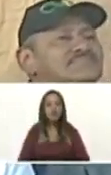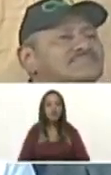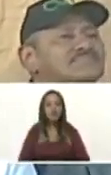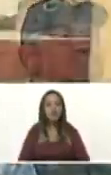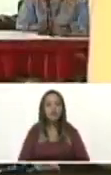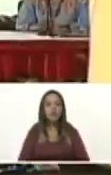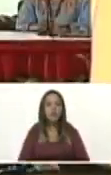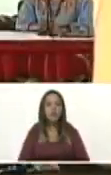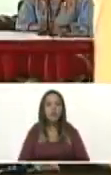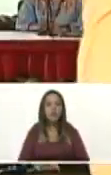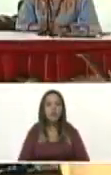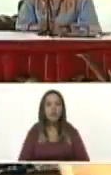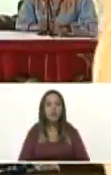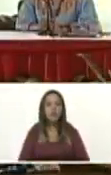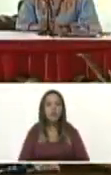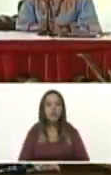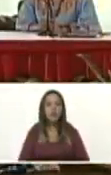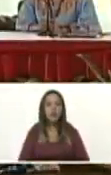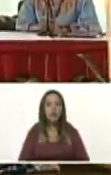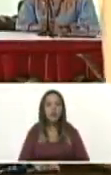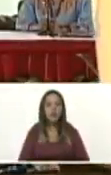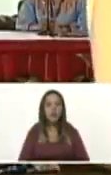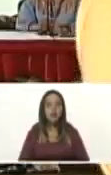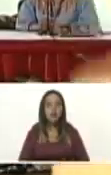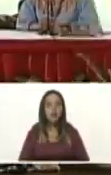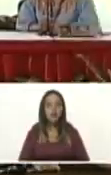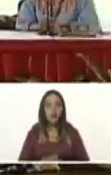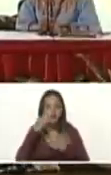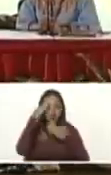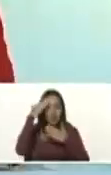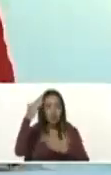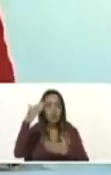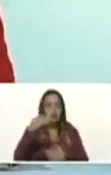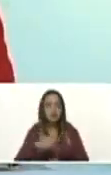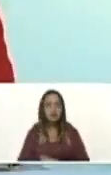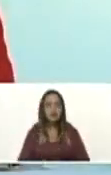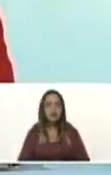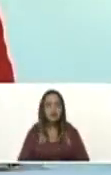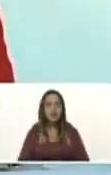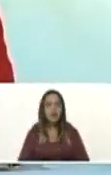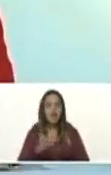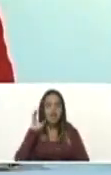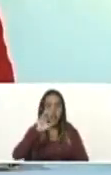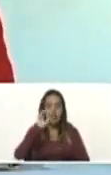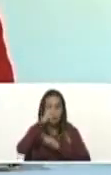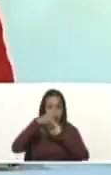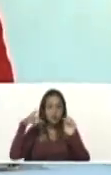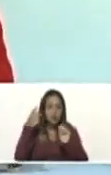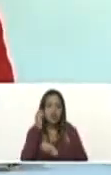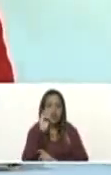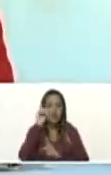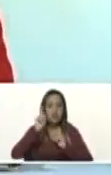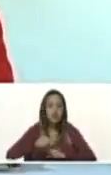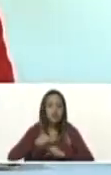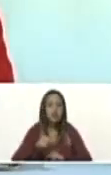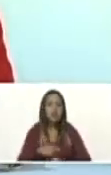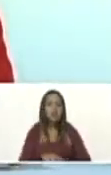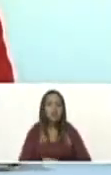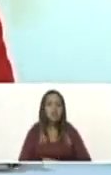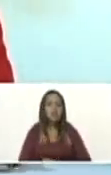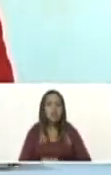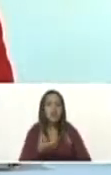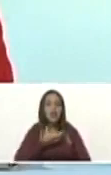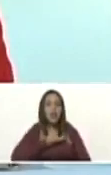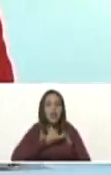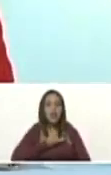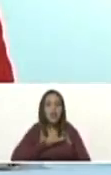El Callao. Callao Tunay, mi saludo. Del estado Amazonas tenemos también a los